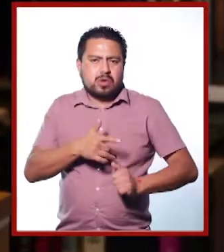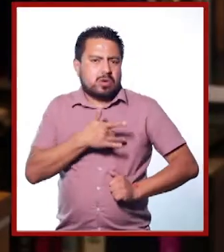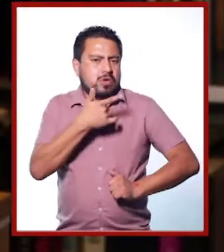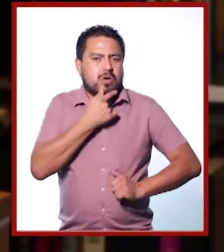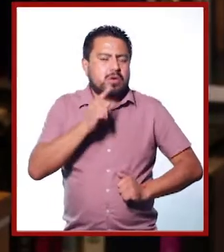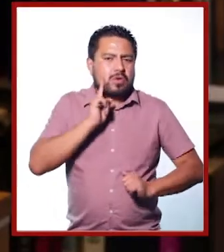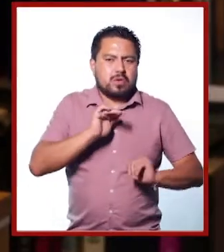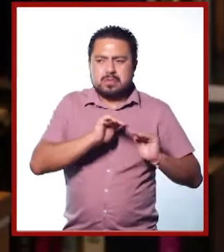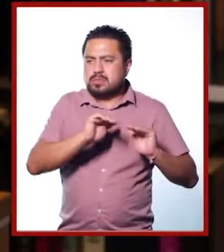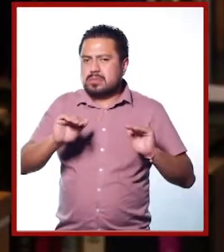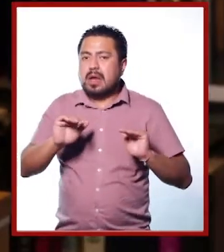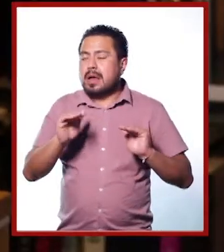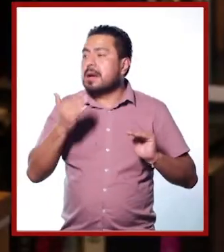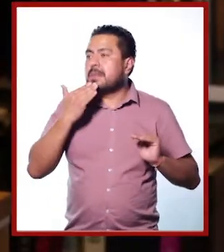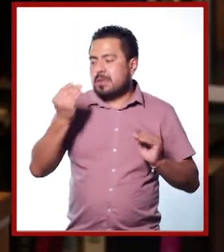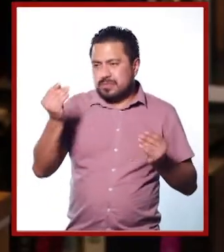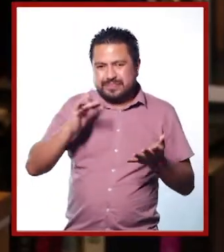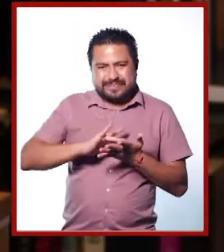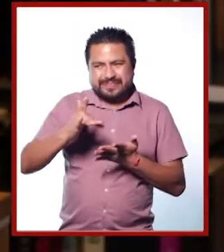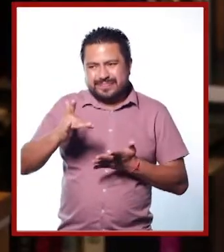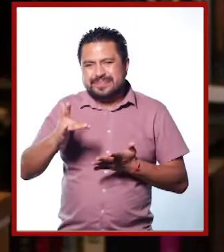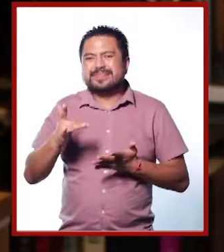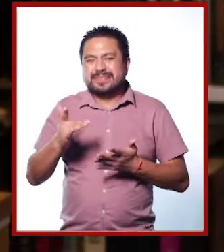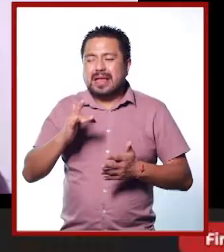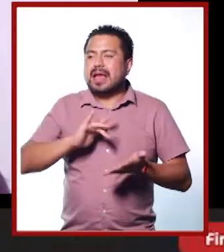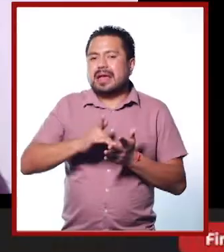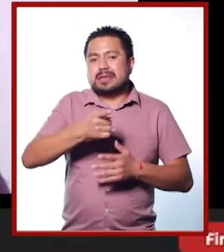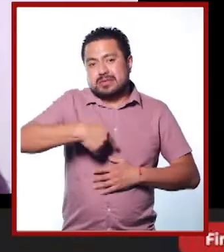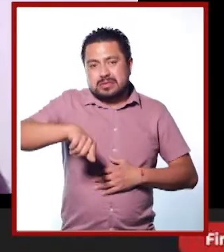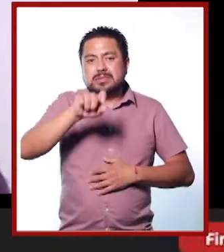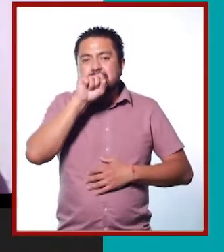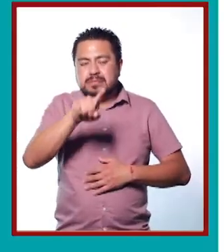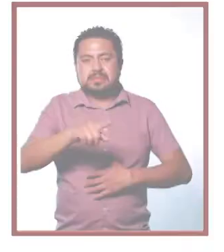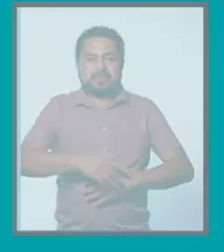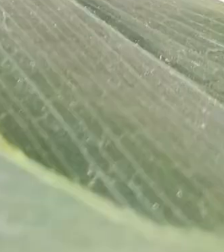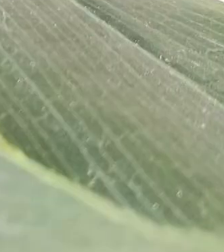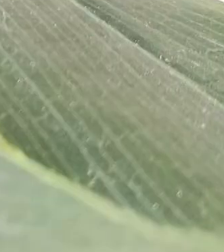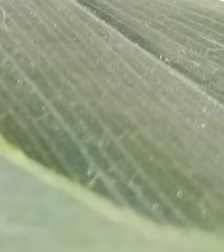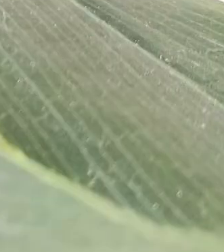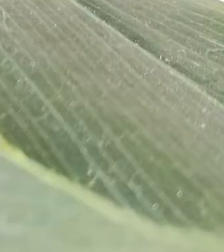género. Perfecto, Kimberly. Muchísimas gracias. Gracias a ustedes.